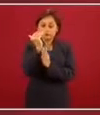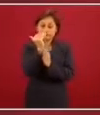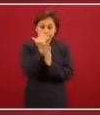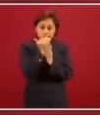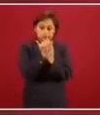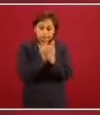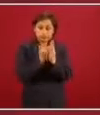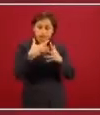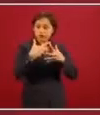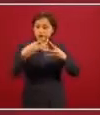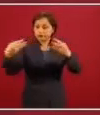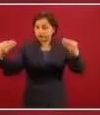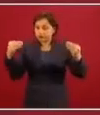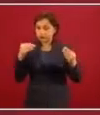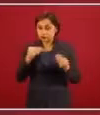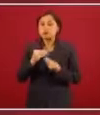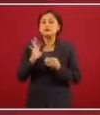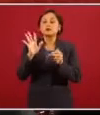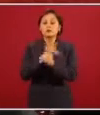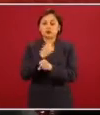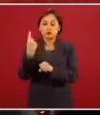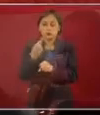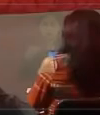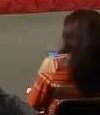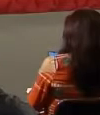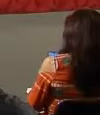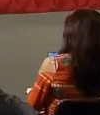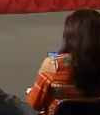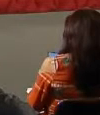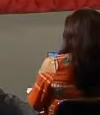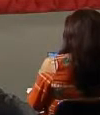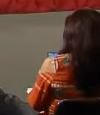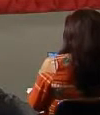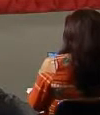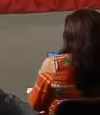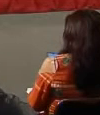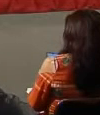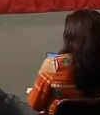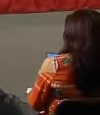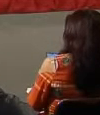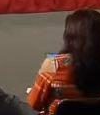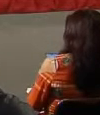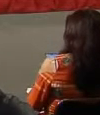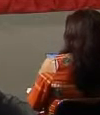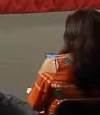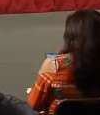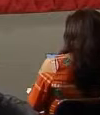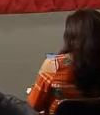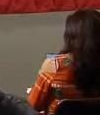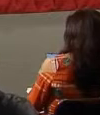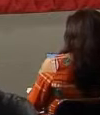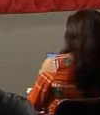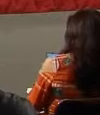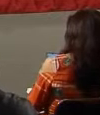los contagios, porque el periodo de incubación de esta enfermedad dura 7 días, el periodo de